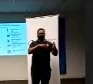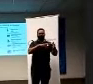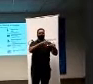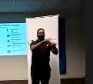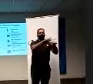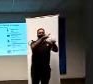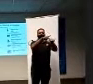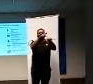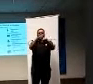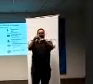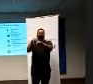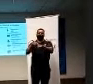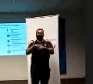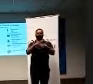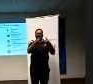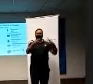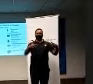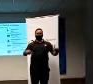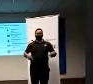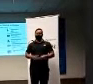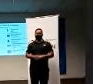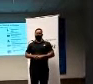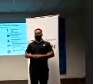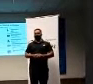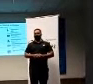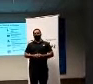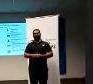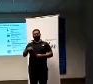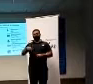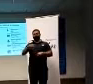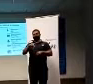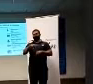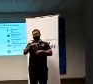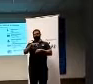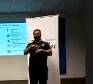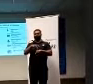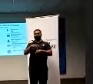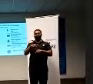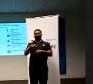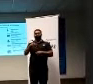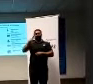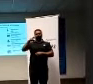resumen general de cómo nosotros utilizamos dentro del país, que hasta la fecha 16 se tenía